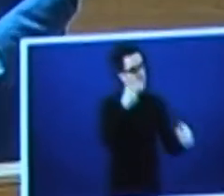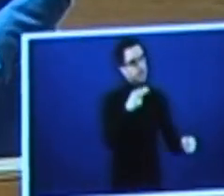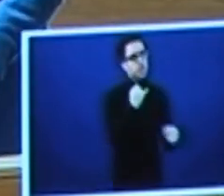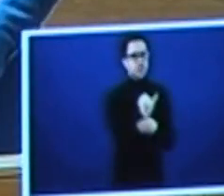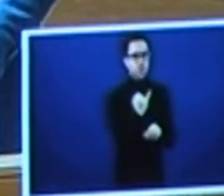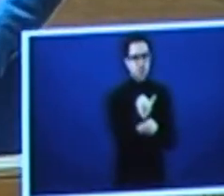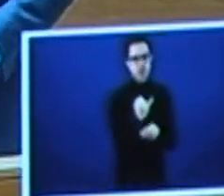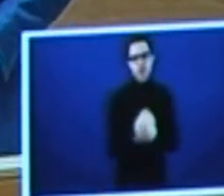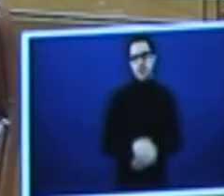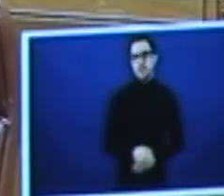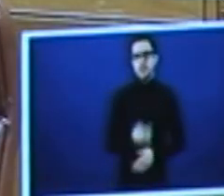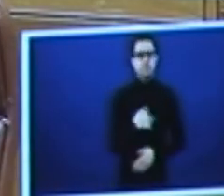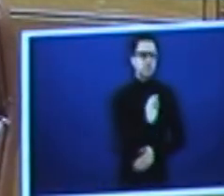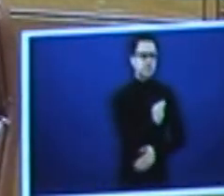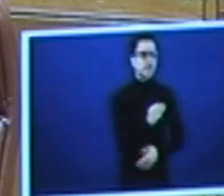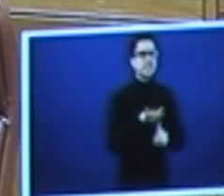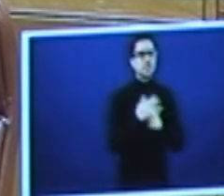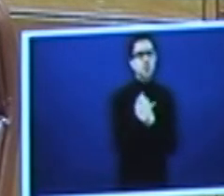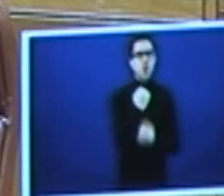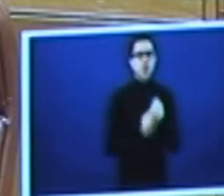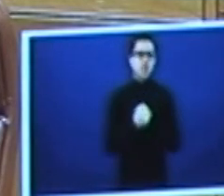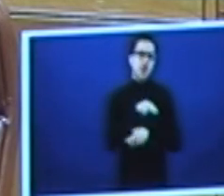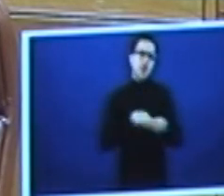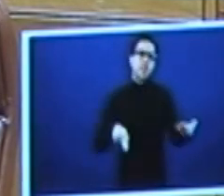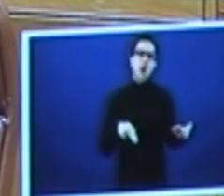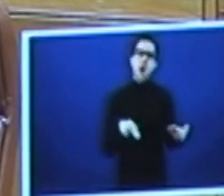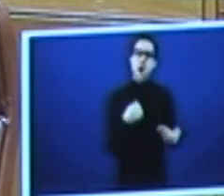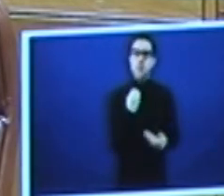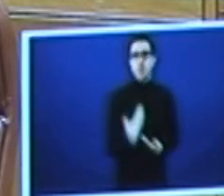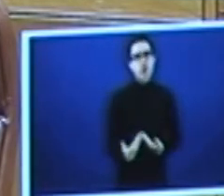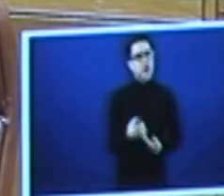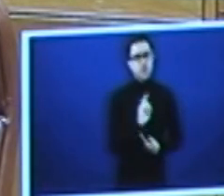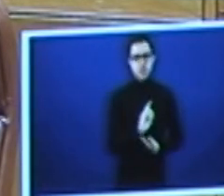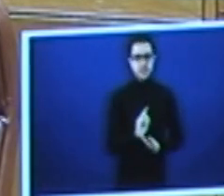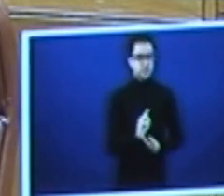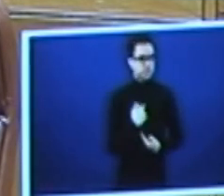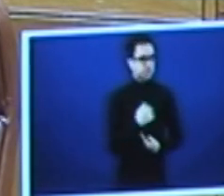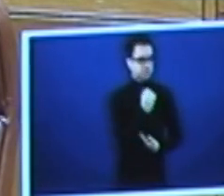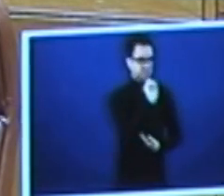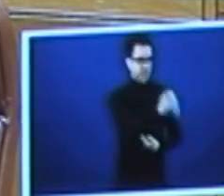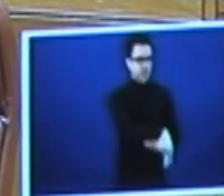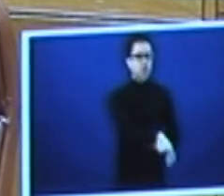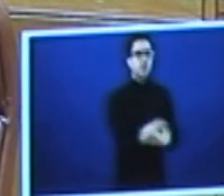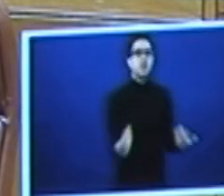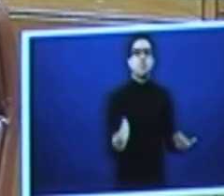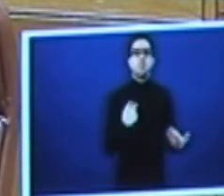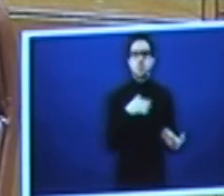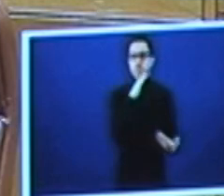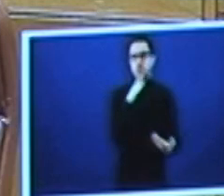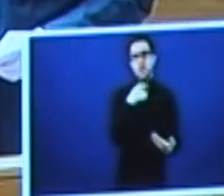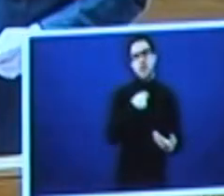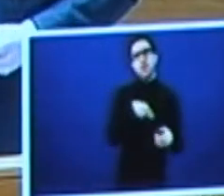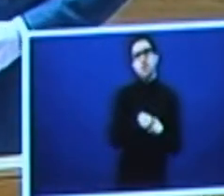certo que a situación económica de Galicia non é boa. E non é boa porque pésima é a situación económica de